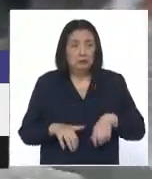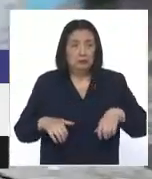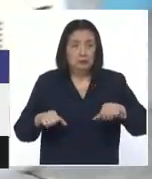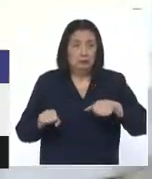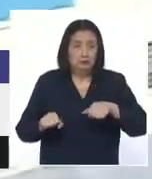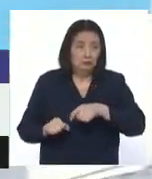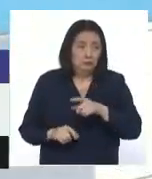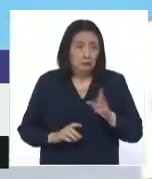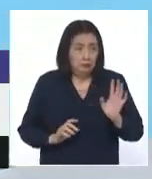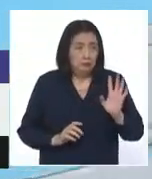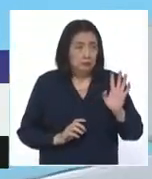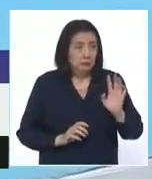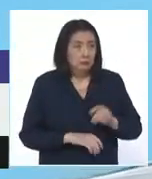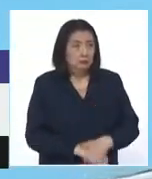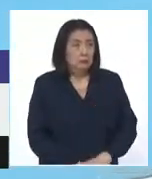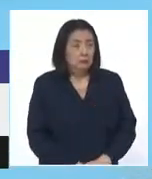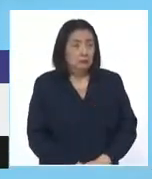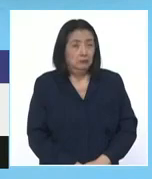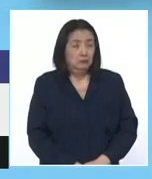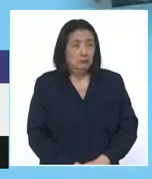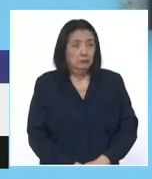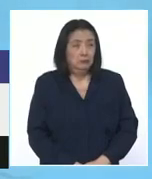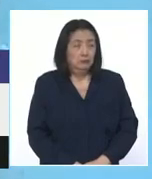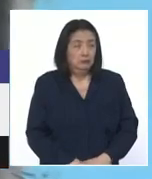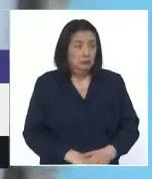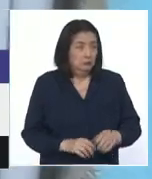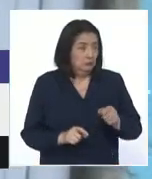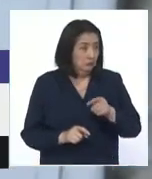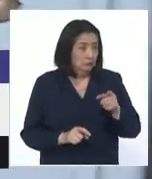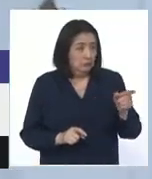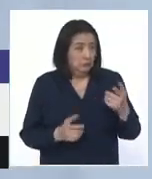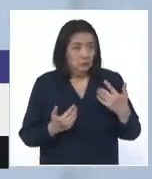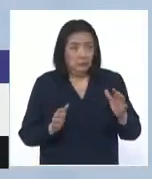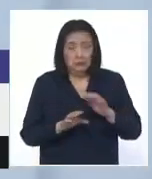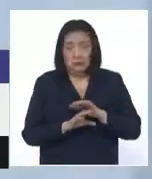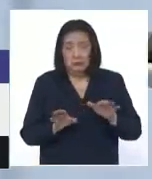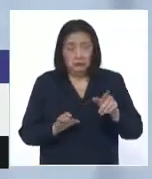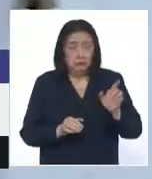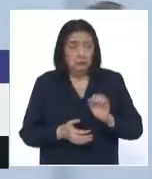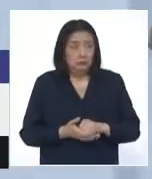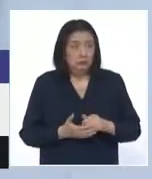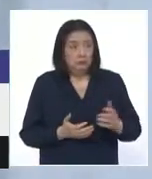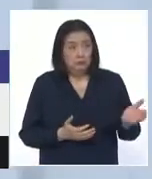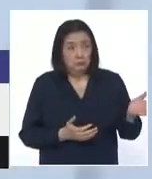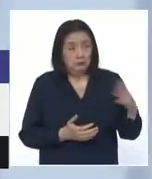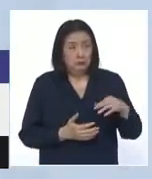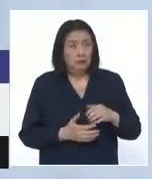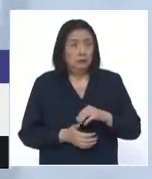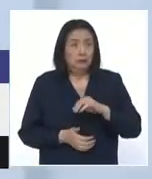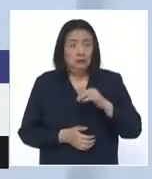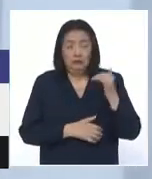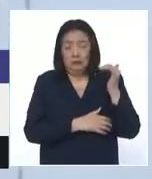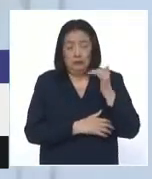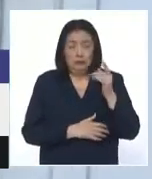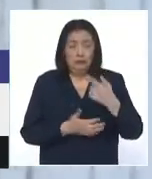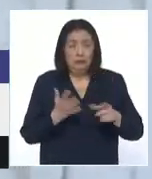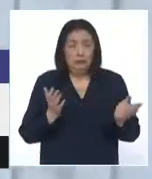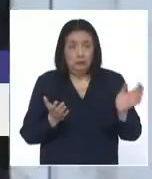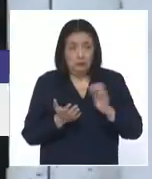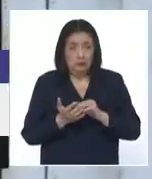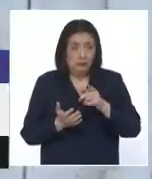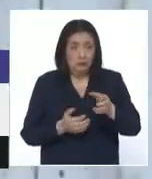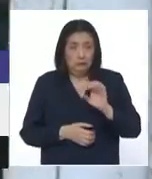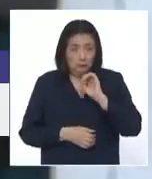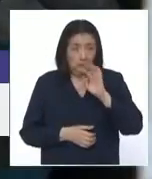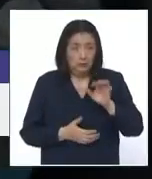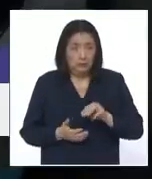lineal prácticamente, porque... Miren, capaz ya cerramos esto, pero ven, acompáñame, Jaime, para reforzar lo que